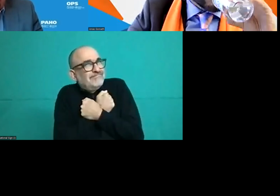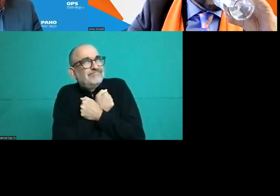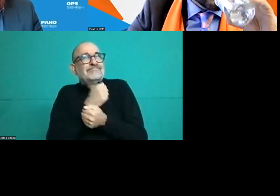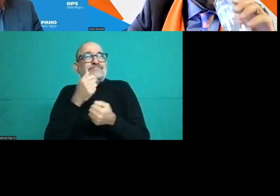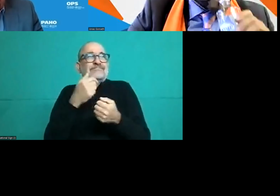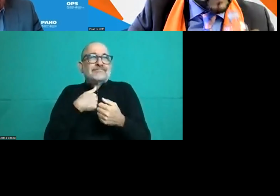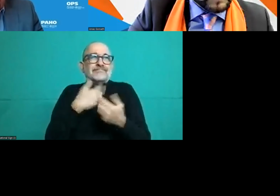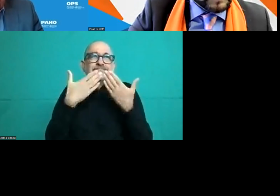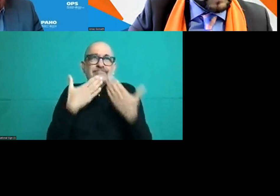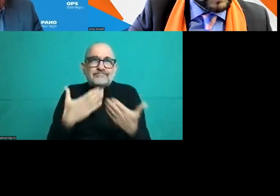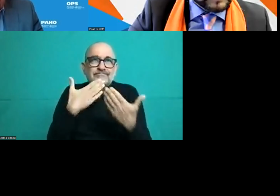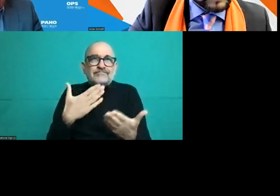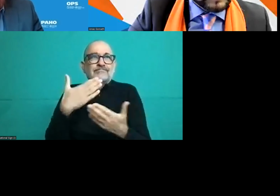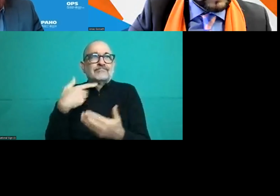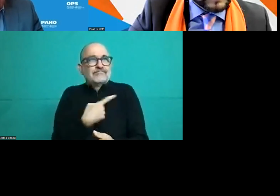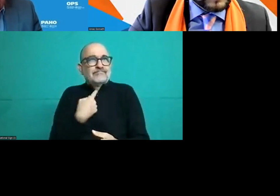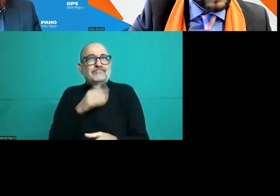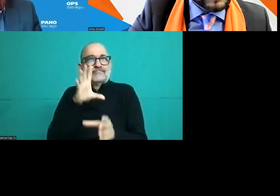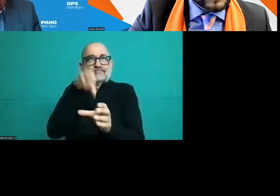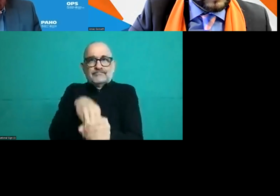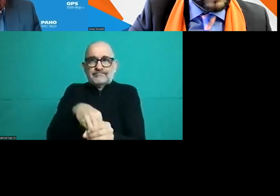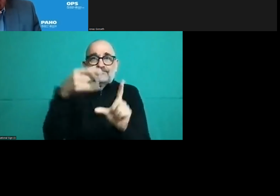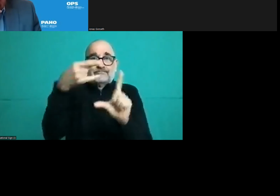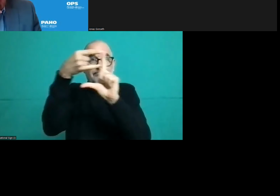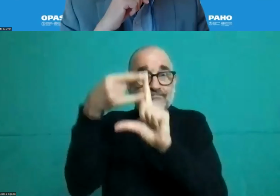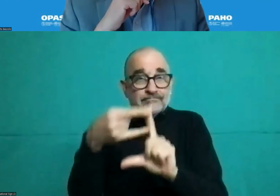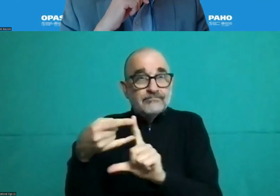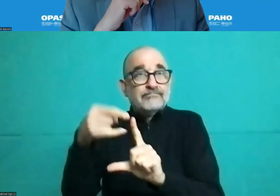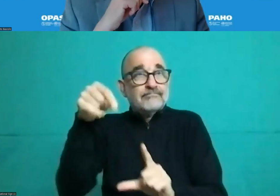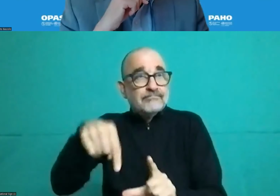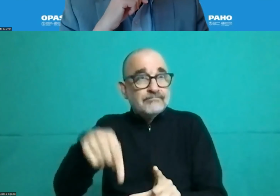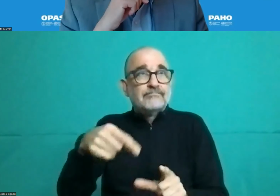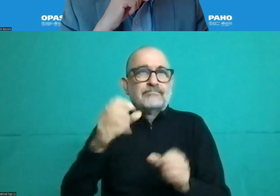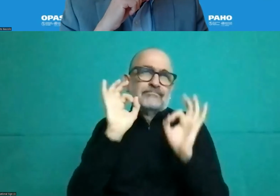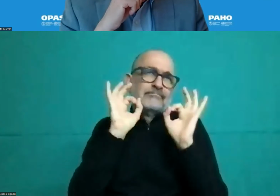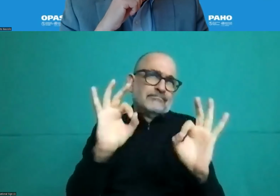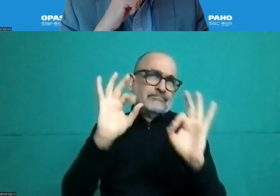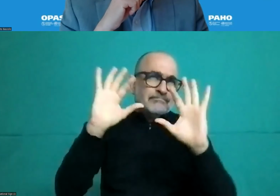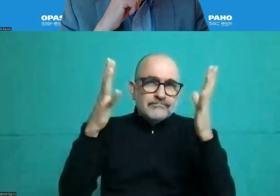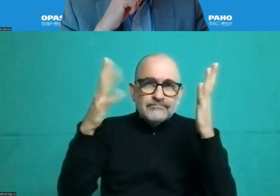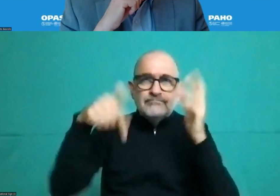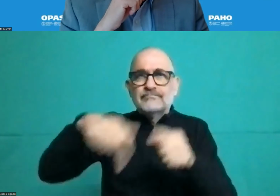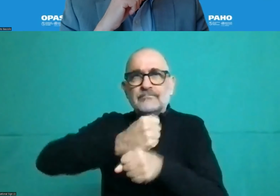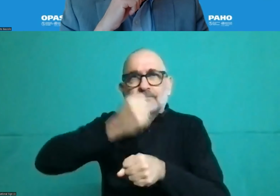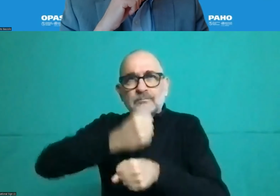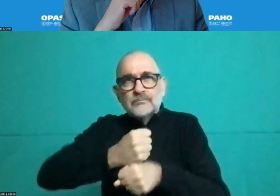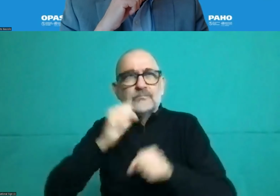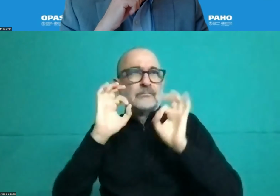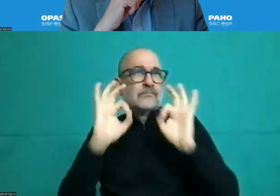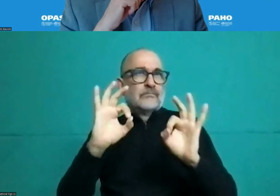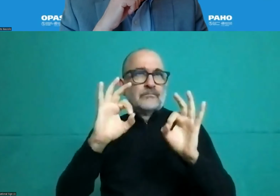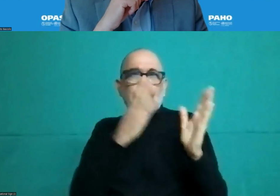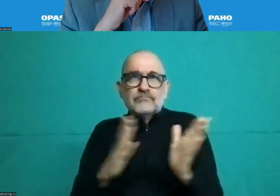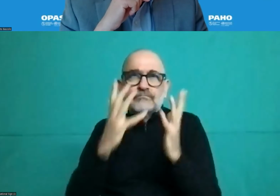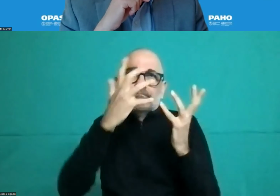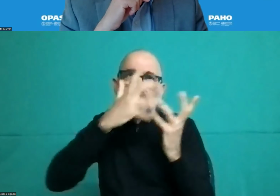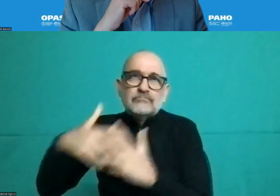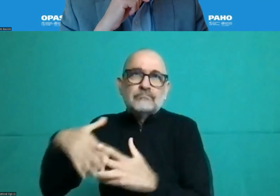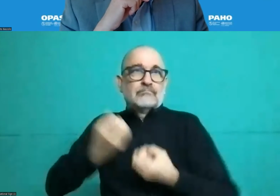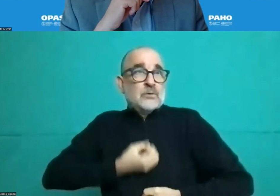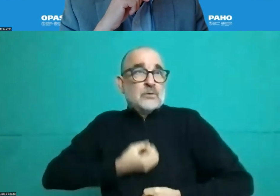soy Evangelina Vázquez Curiel, de México, coordinadora de la Red Panamericana de Pacientes por la Seguridad del Paciente